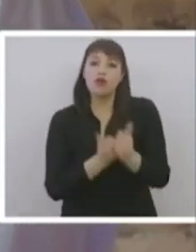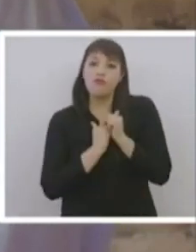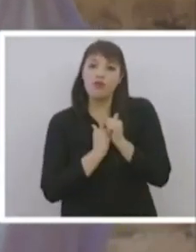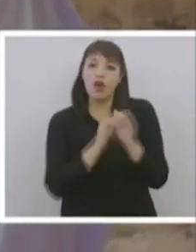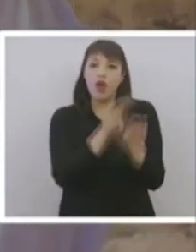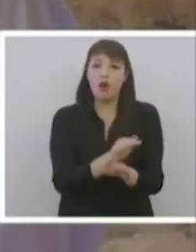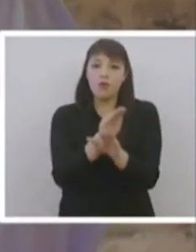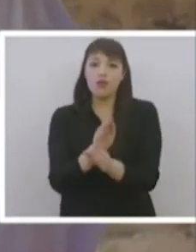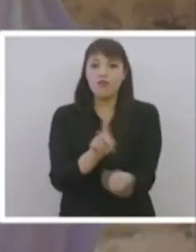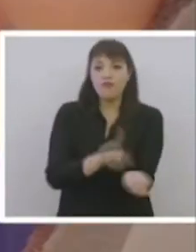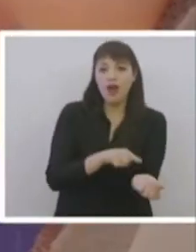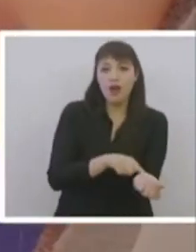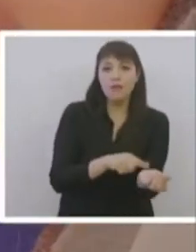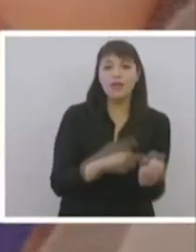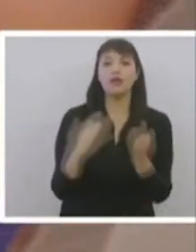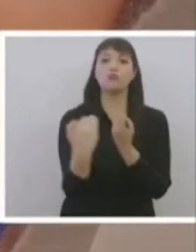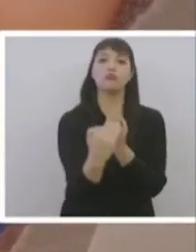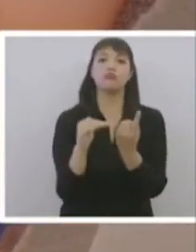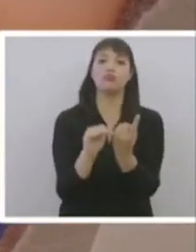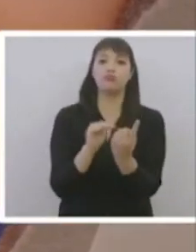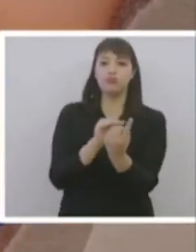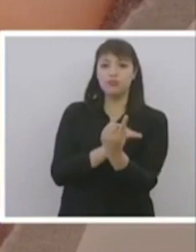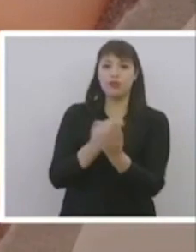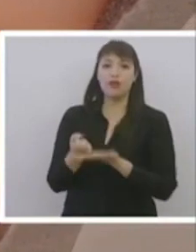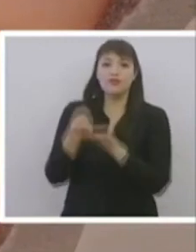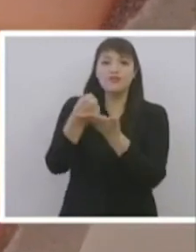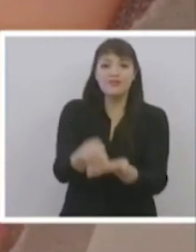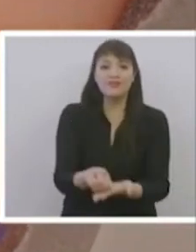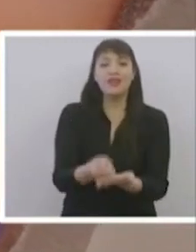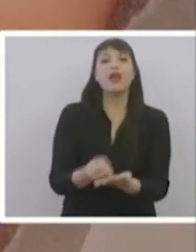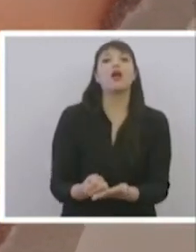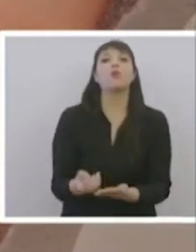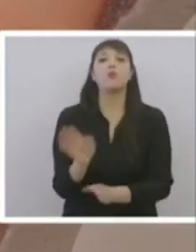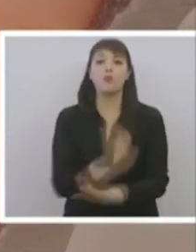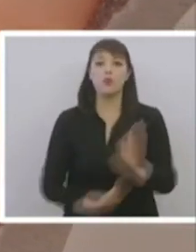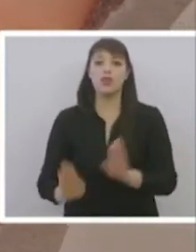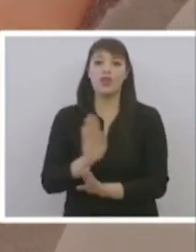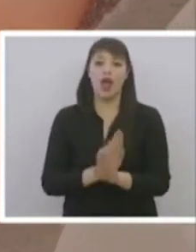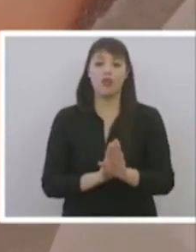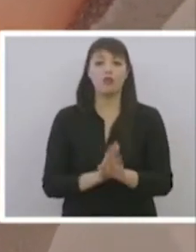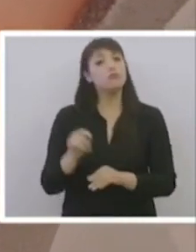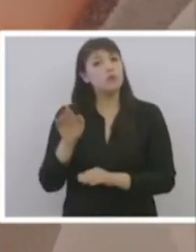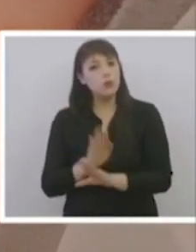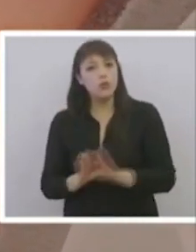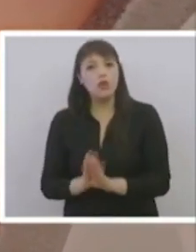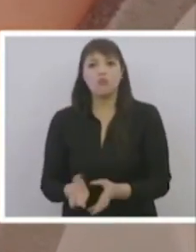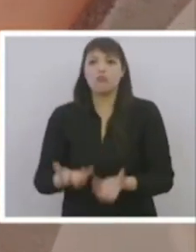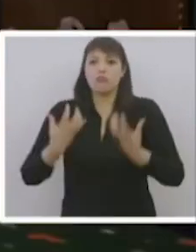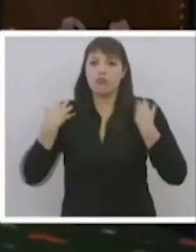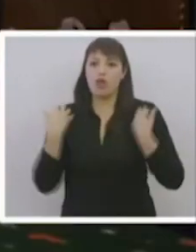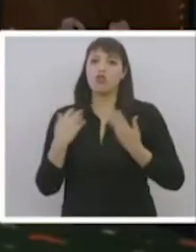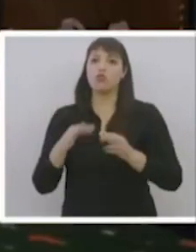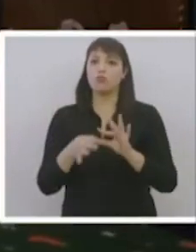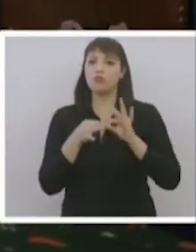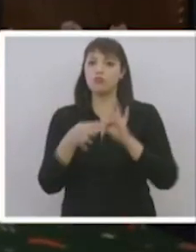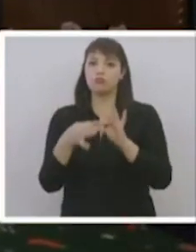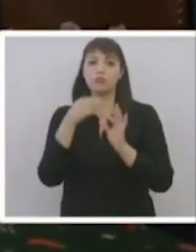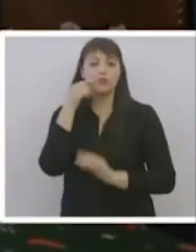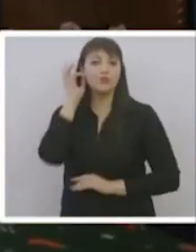permitir dar respuesta a otras necesidades en torno a aquello, porque es importante este programa, principalmente porque